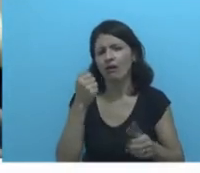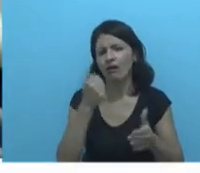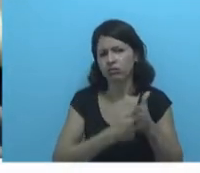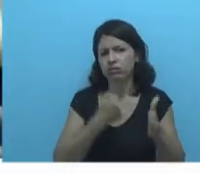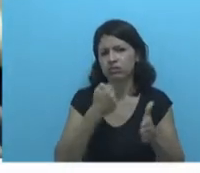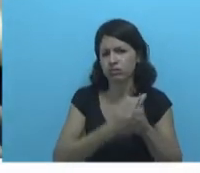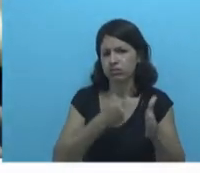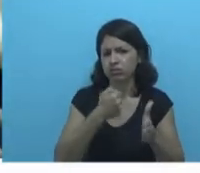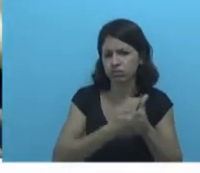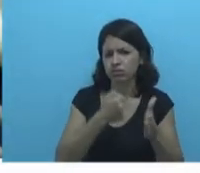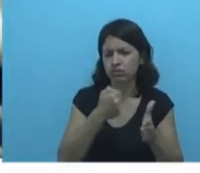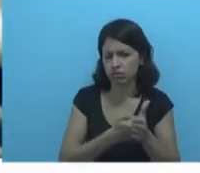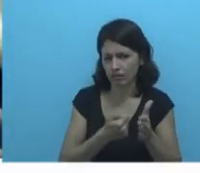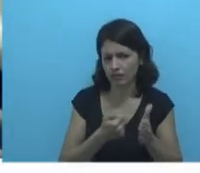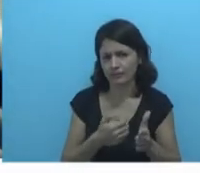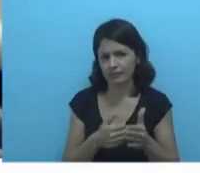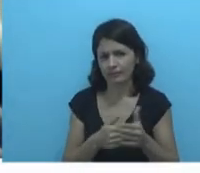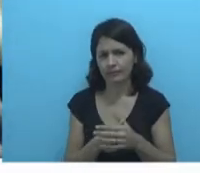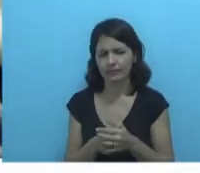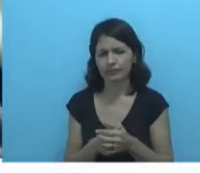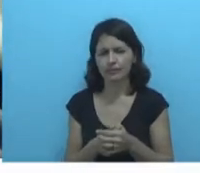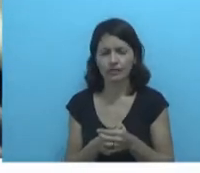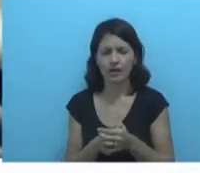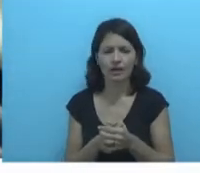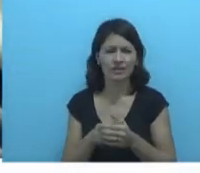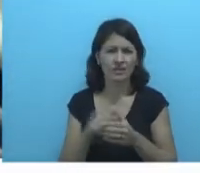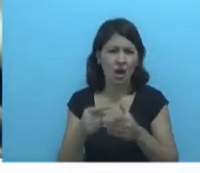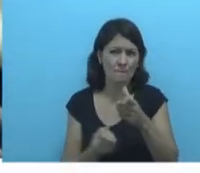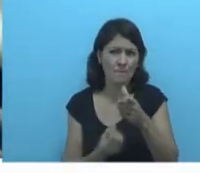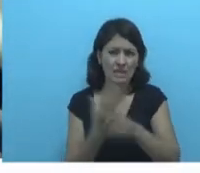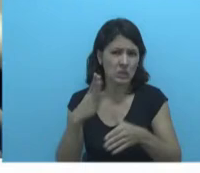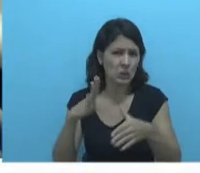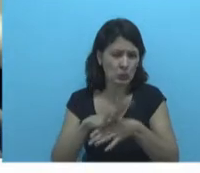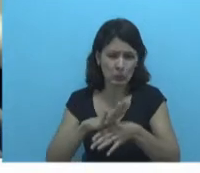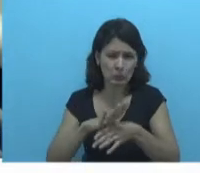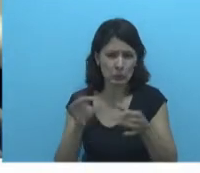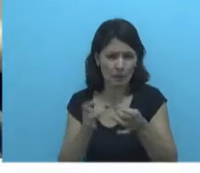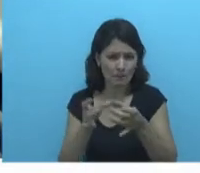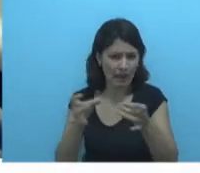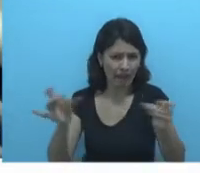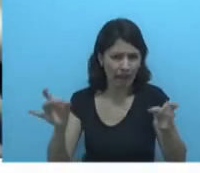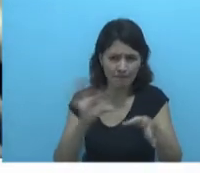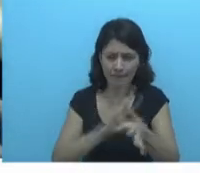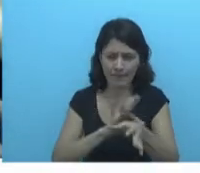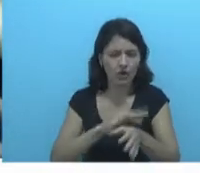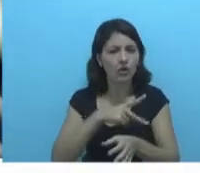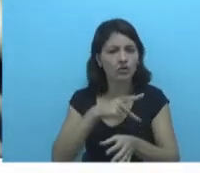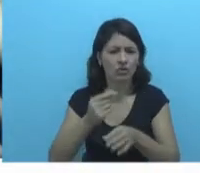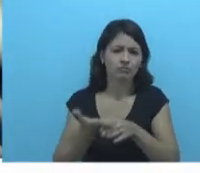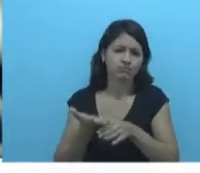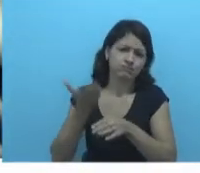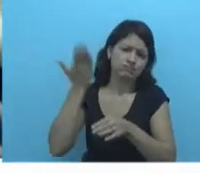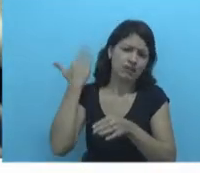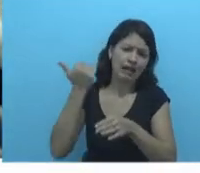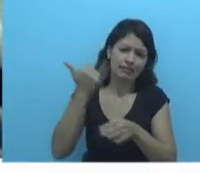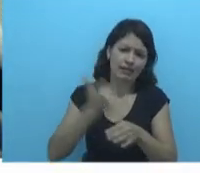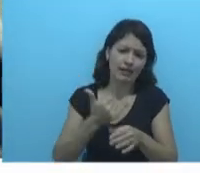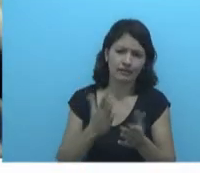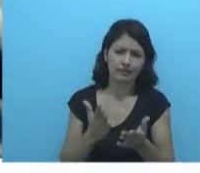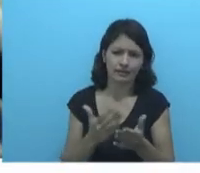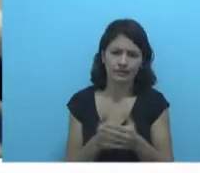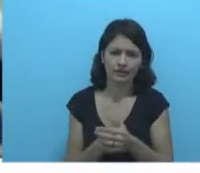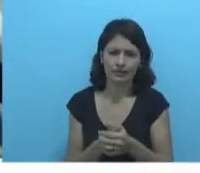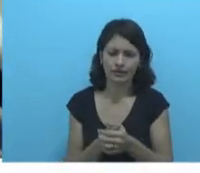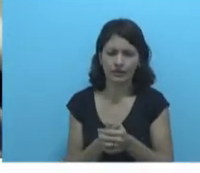que está al frente de la pandemia y nunca se lo valoró. Desde cuando faltaron los elementos de protección personal al principio de la pandemia, desde cuando no se les dejó tomar